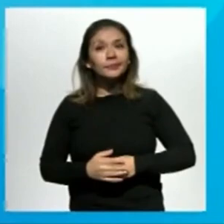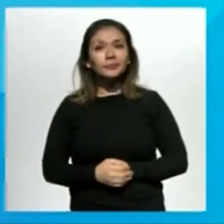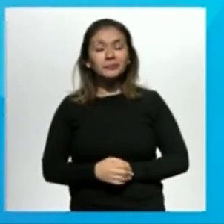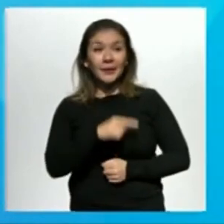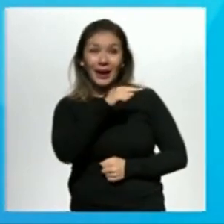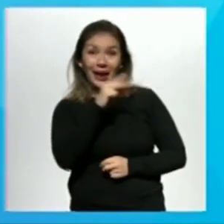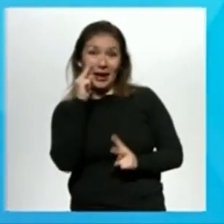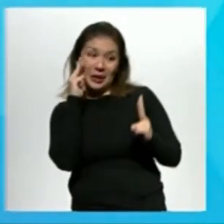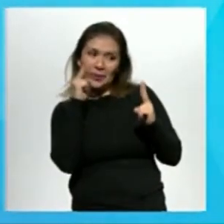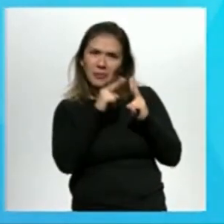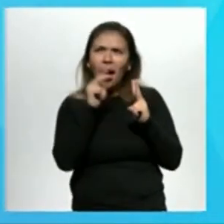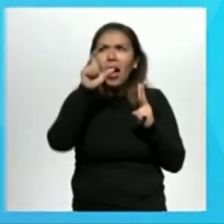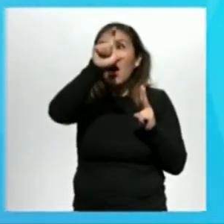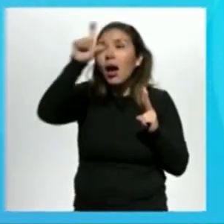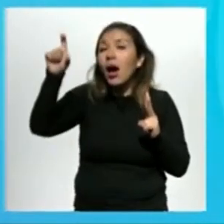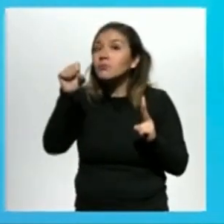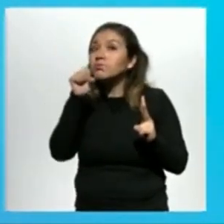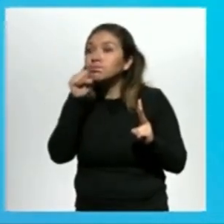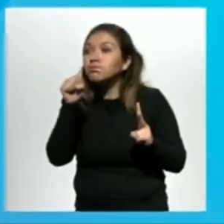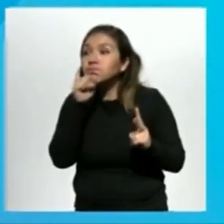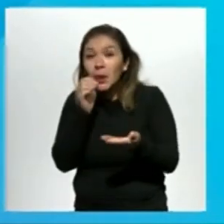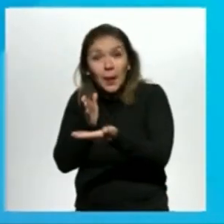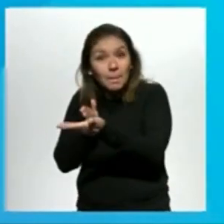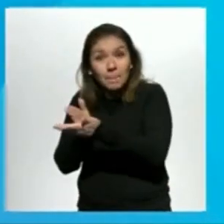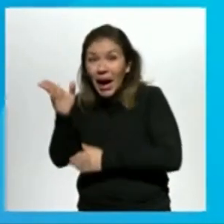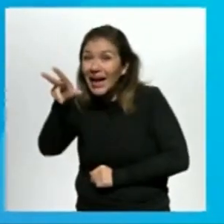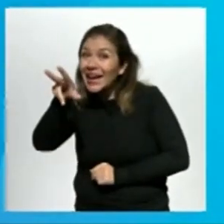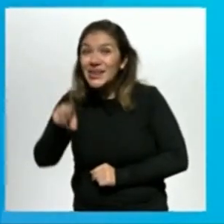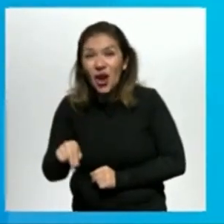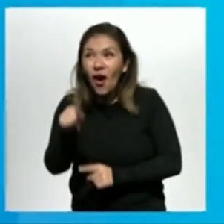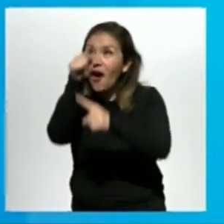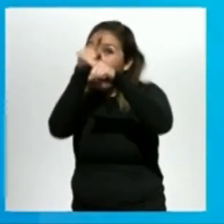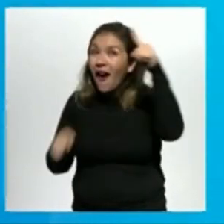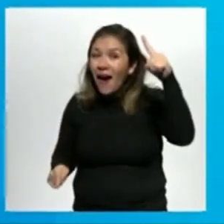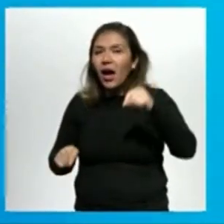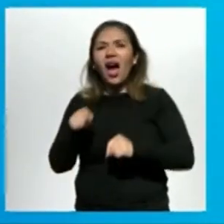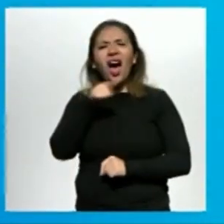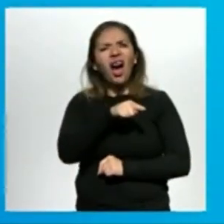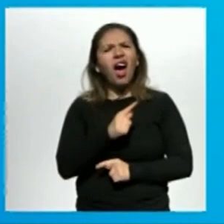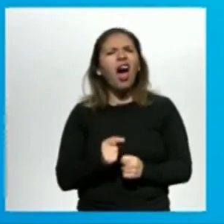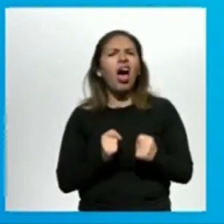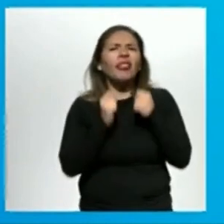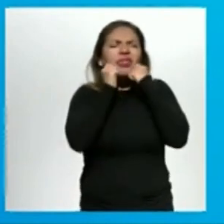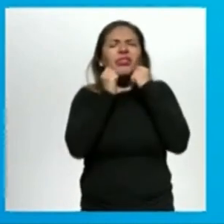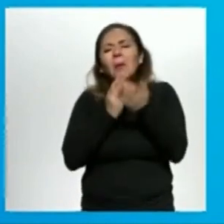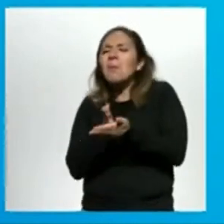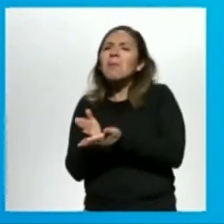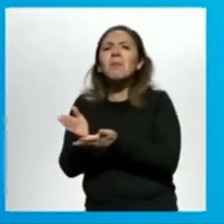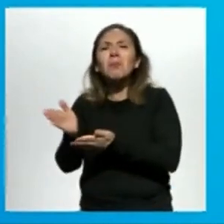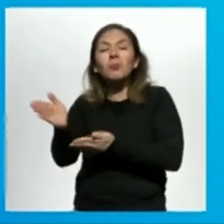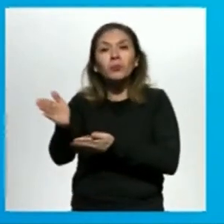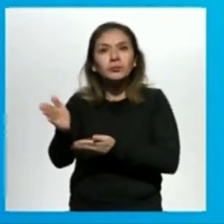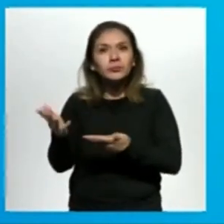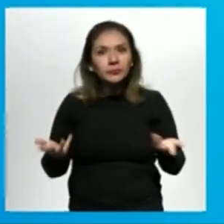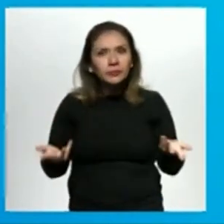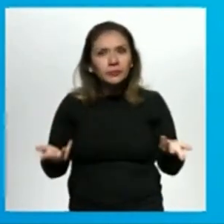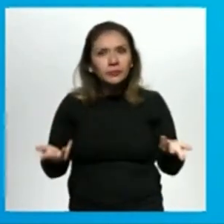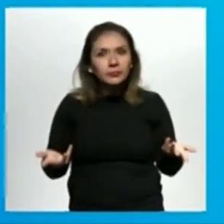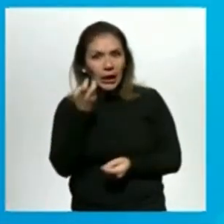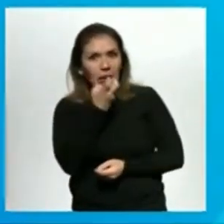Veían un anuncio que decía no pasar. Ellos se pasaban y por esta razón